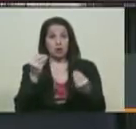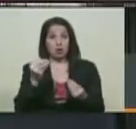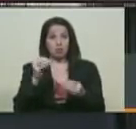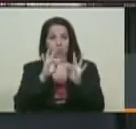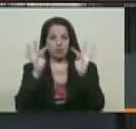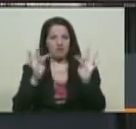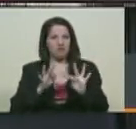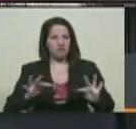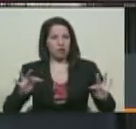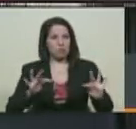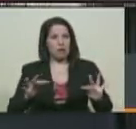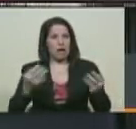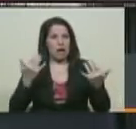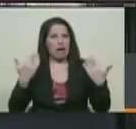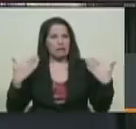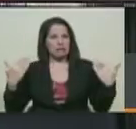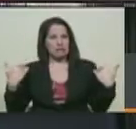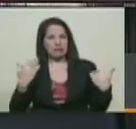lo triste